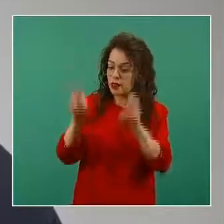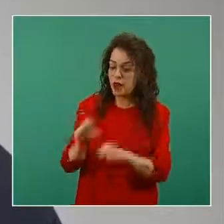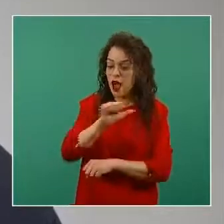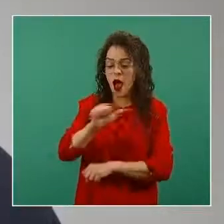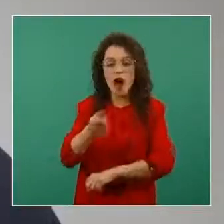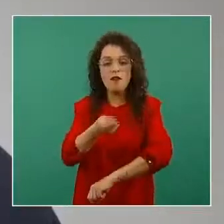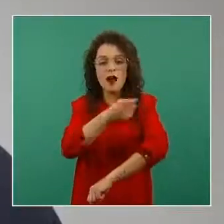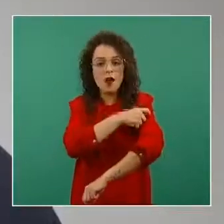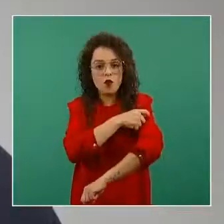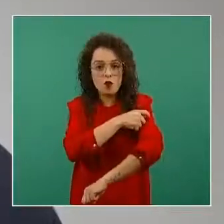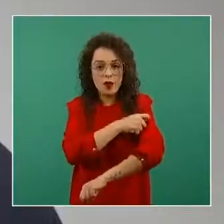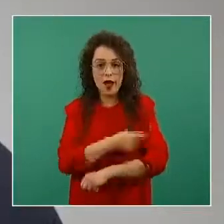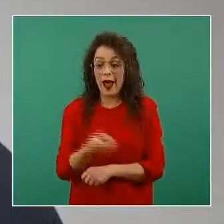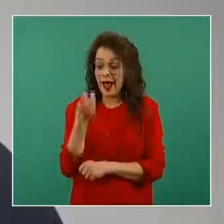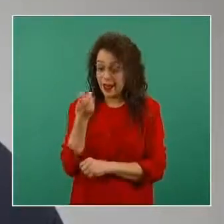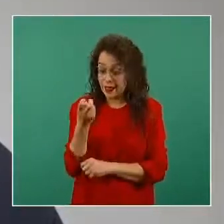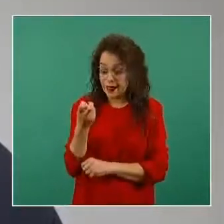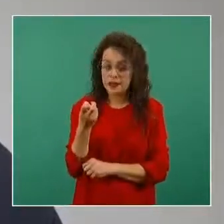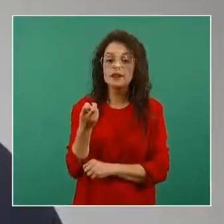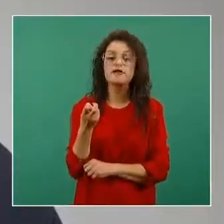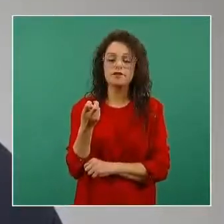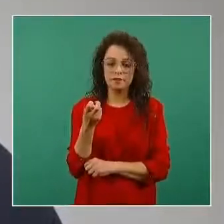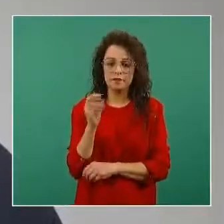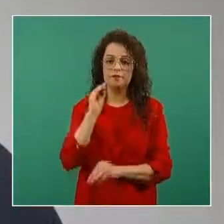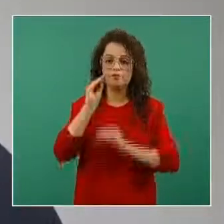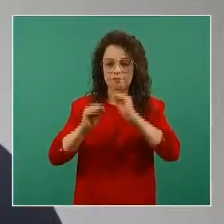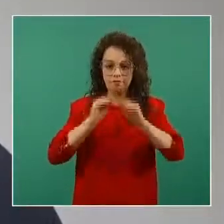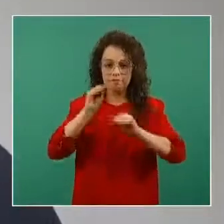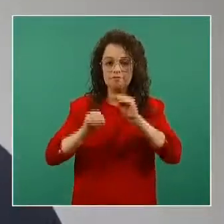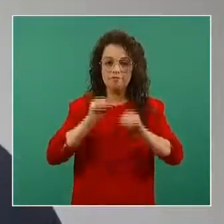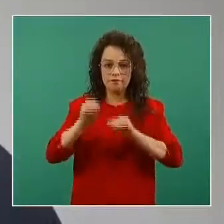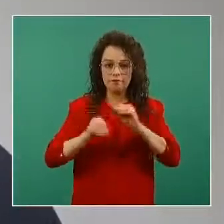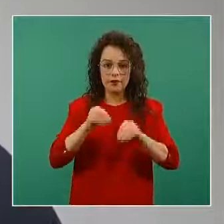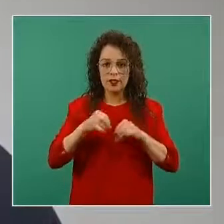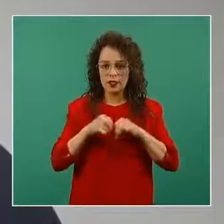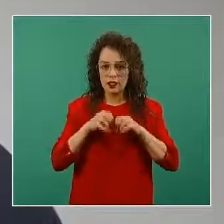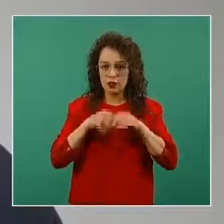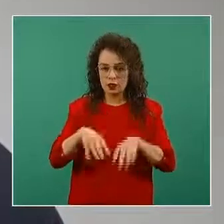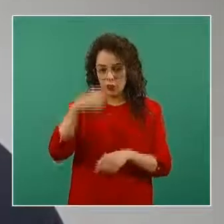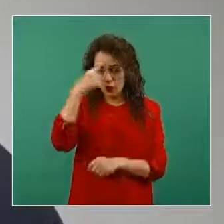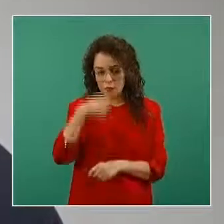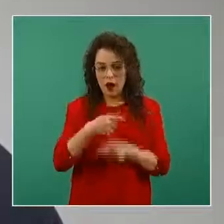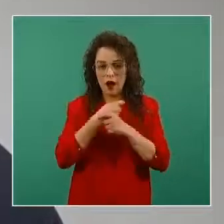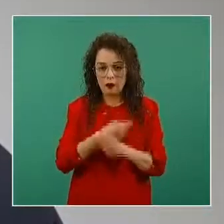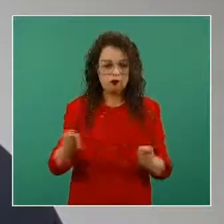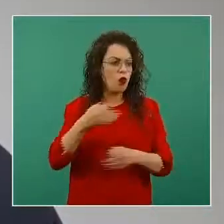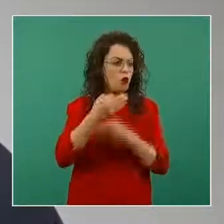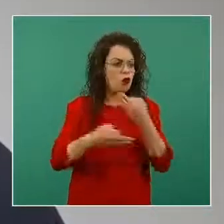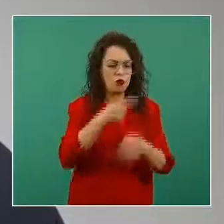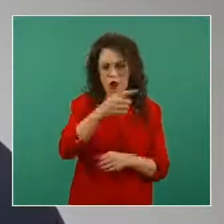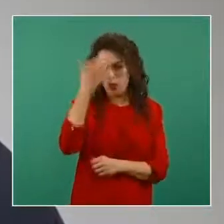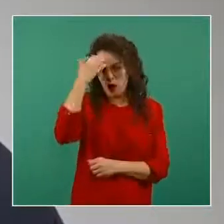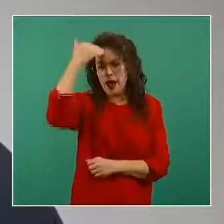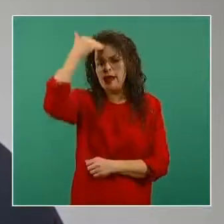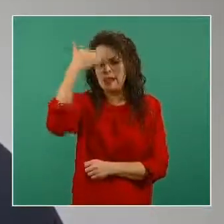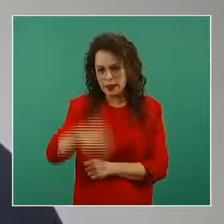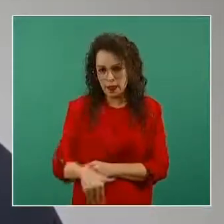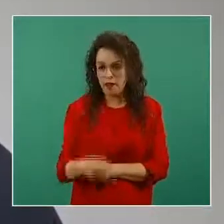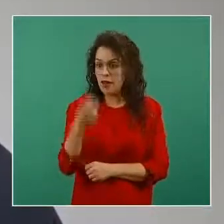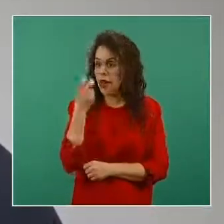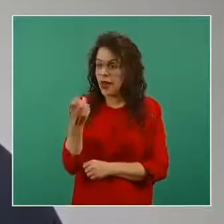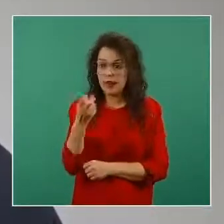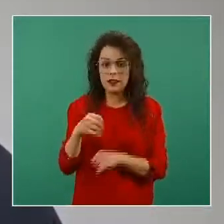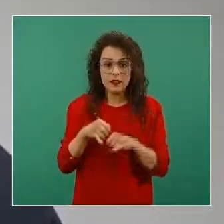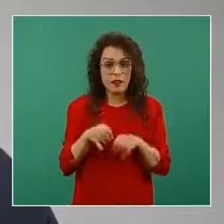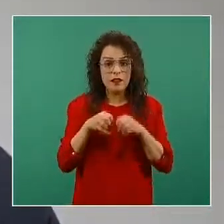en algún momento se van a estar de seguro actualizando y publicando este tipo de información. Sin embargo, es una información muy